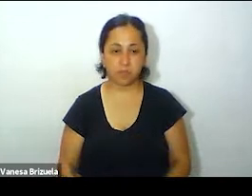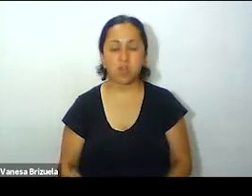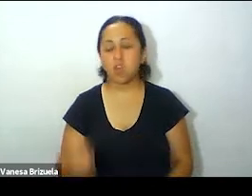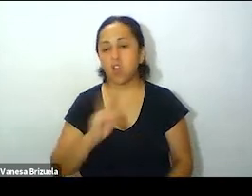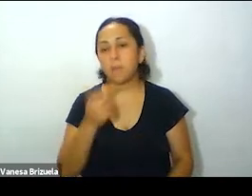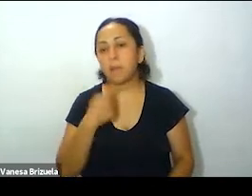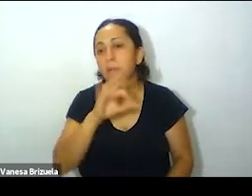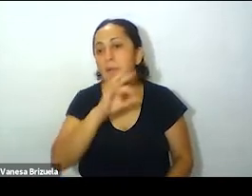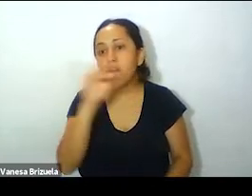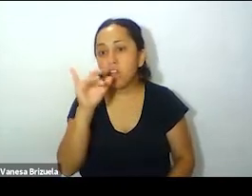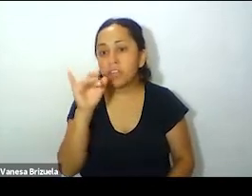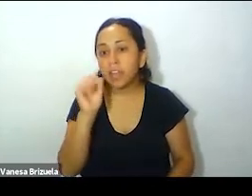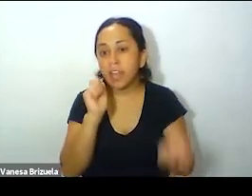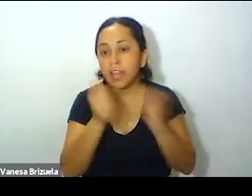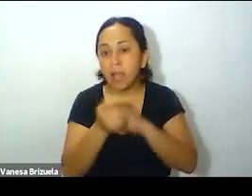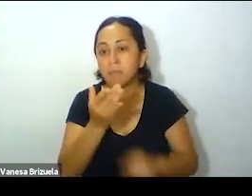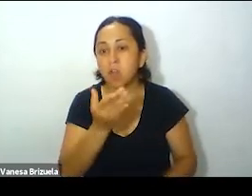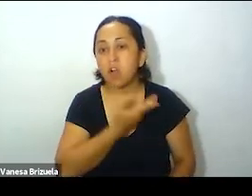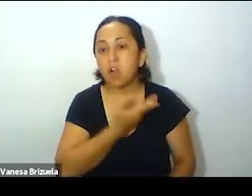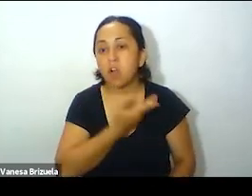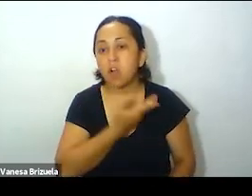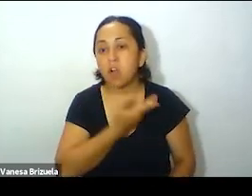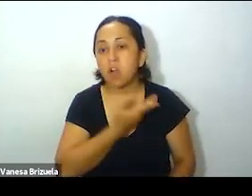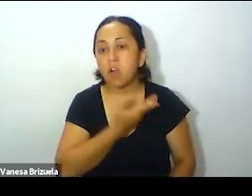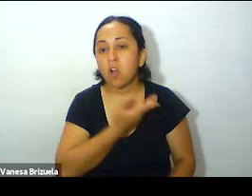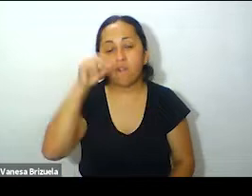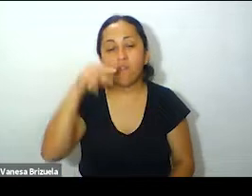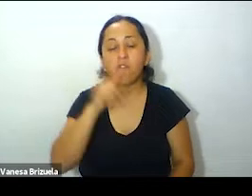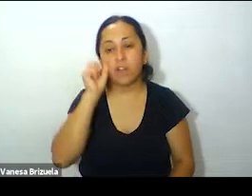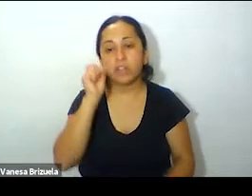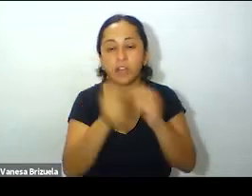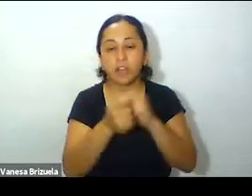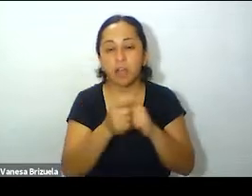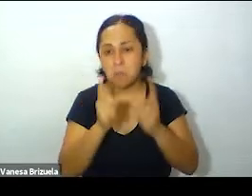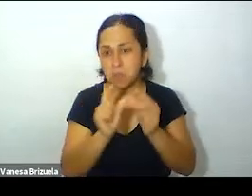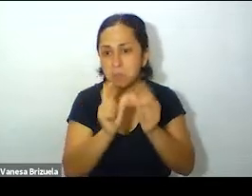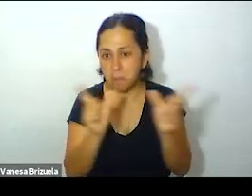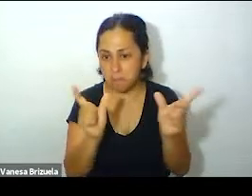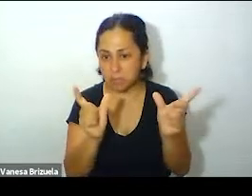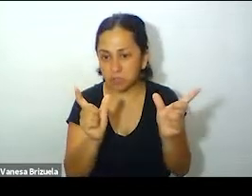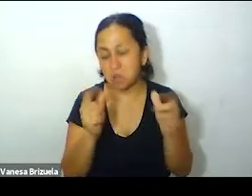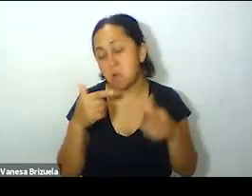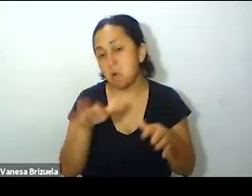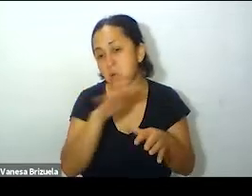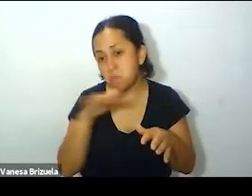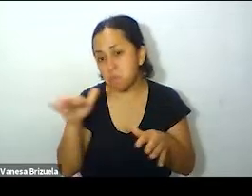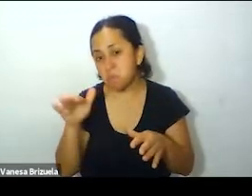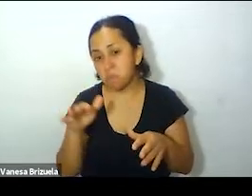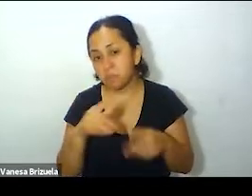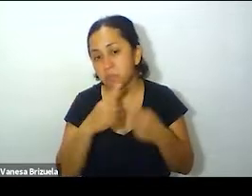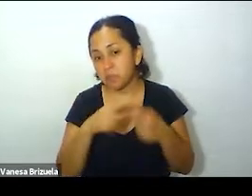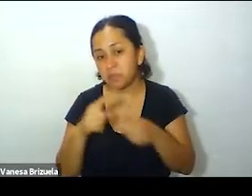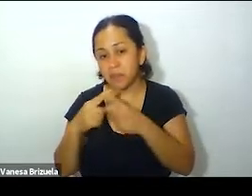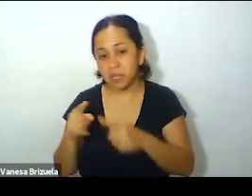cambiemos la fuente tipográfica, vamos a seguir teniendo u ocupando el mismo espacio. Todas las